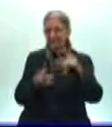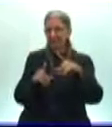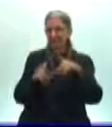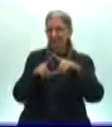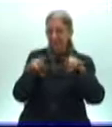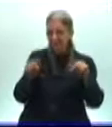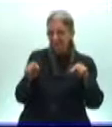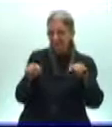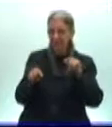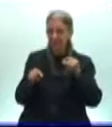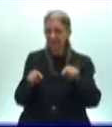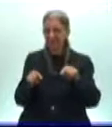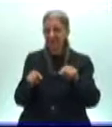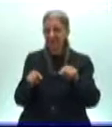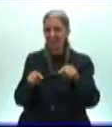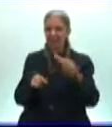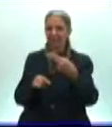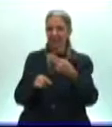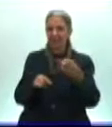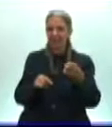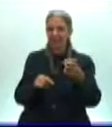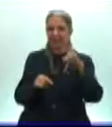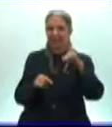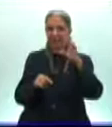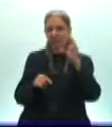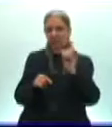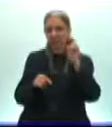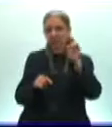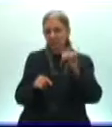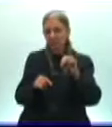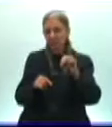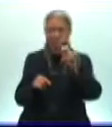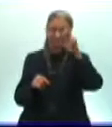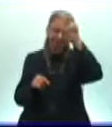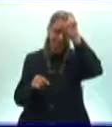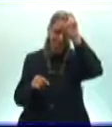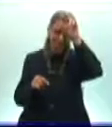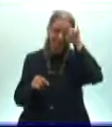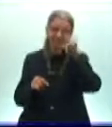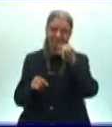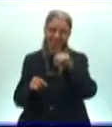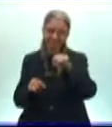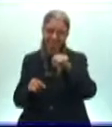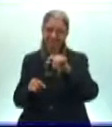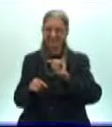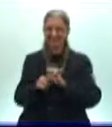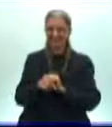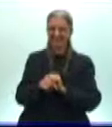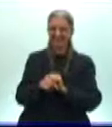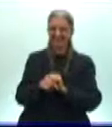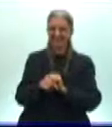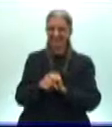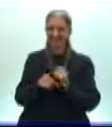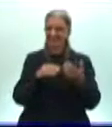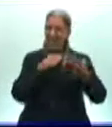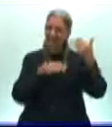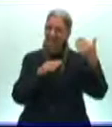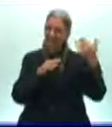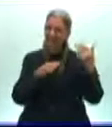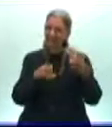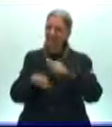ver, ya la tienen ahí, Herón, nosotros lo conocemos ya de algunas secciones de la